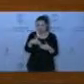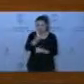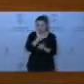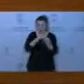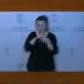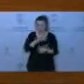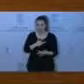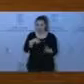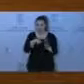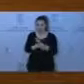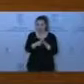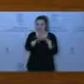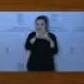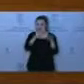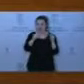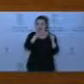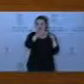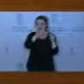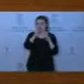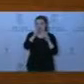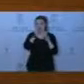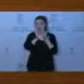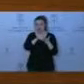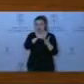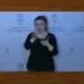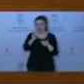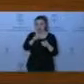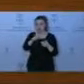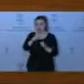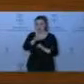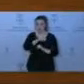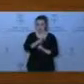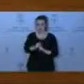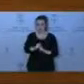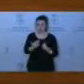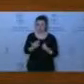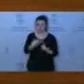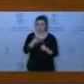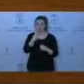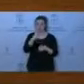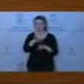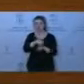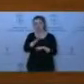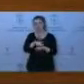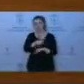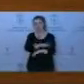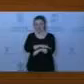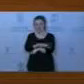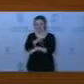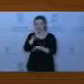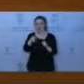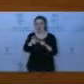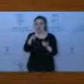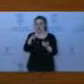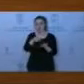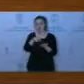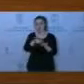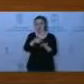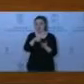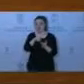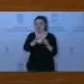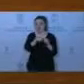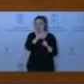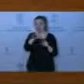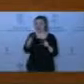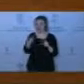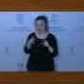Asturias registra 92.402 parados. Podremos echar la culpa al Estado por exigirnos niveles de déficit y de deuda estrictos, dentro